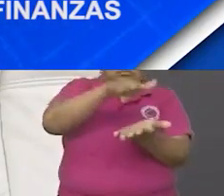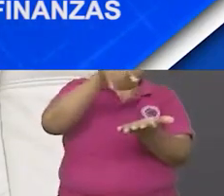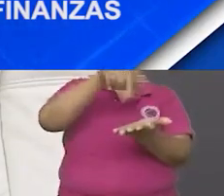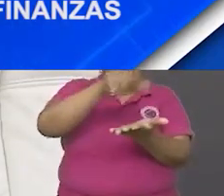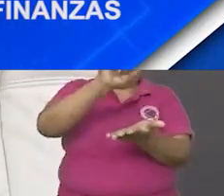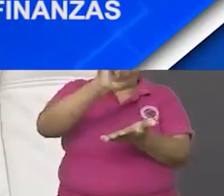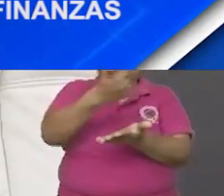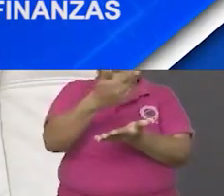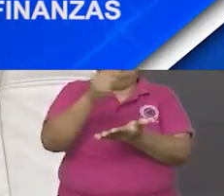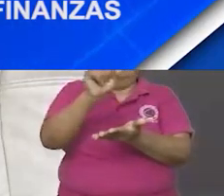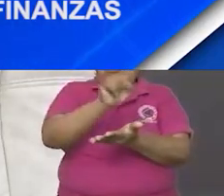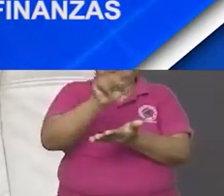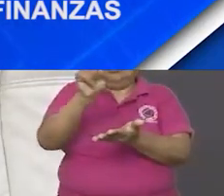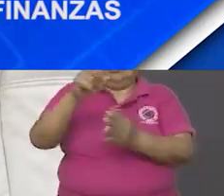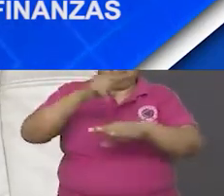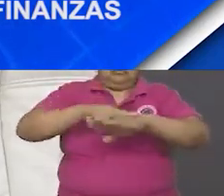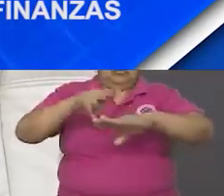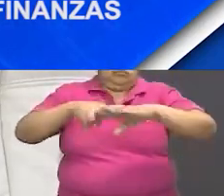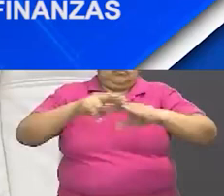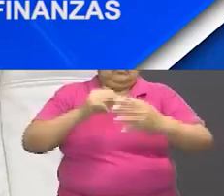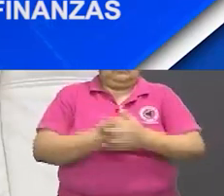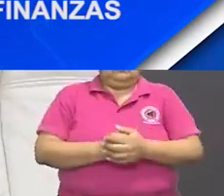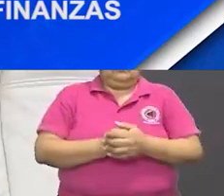de 711 normas.